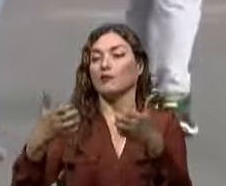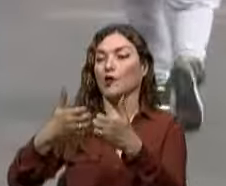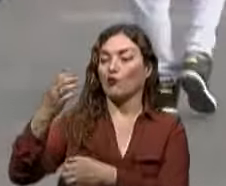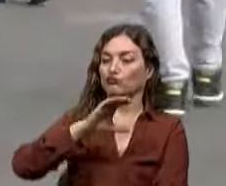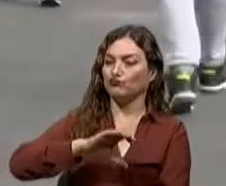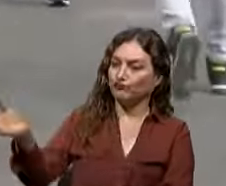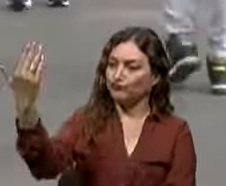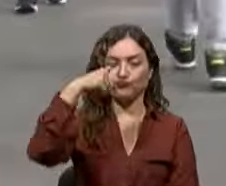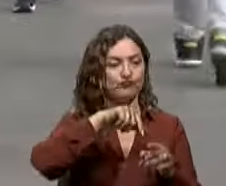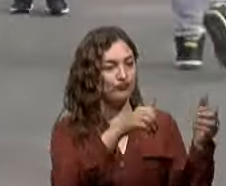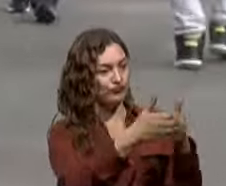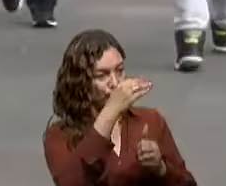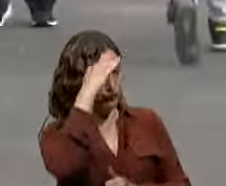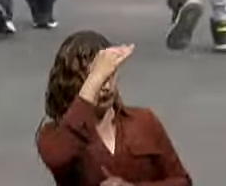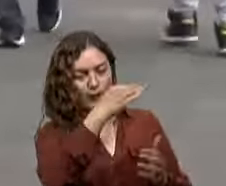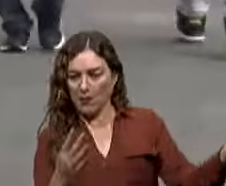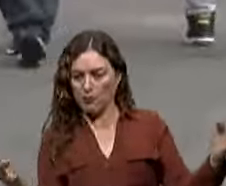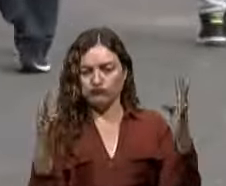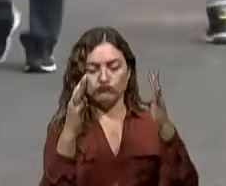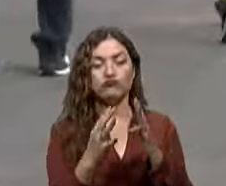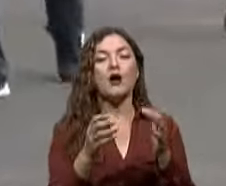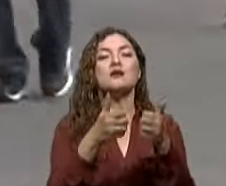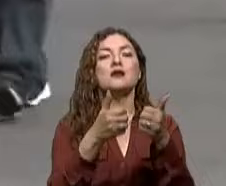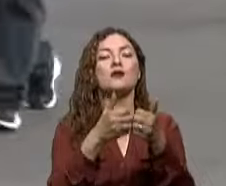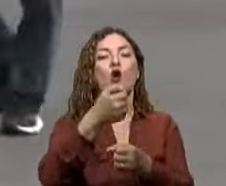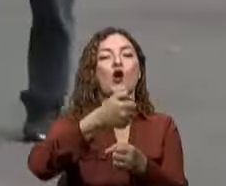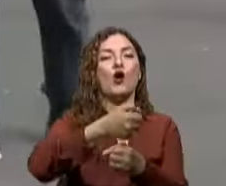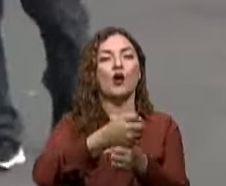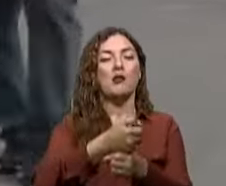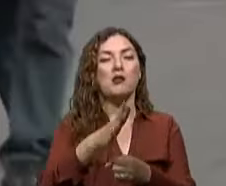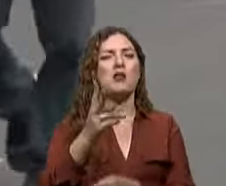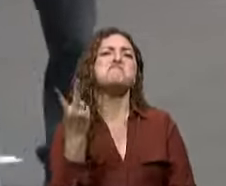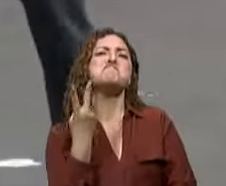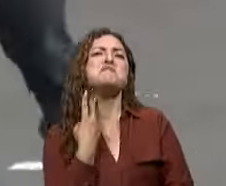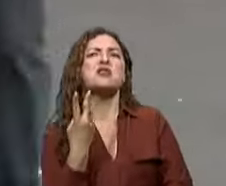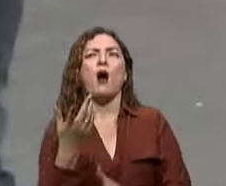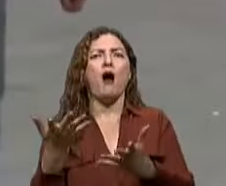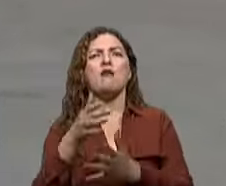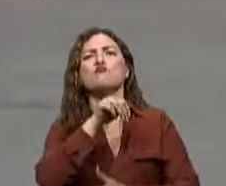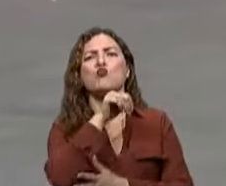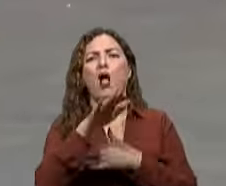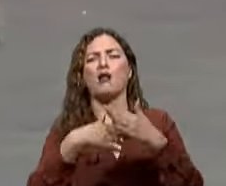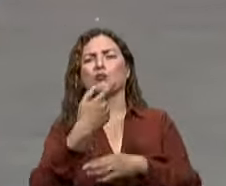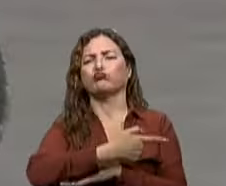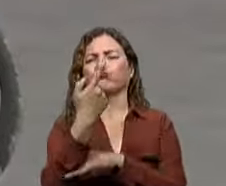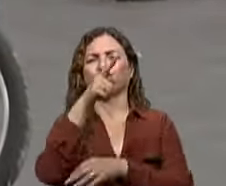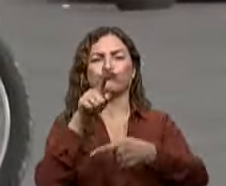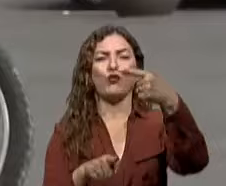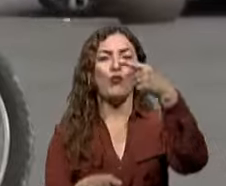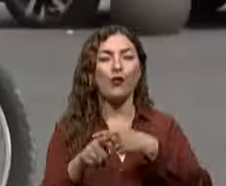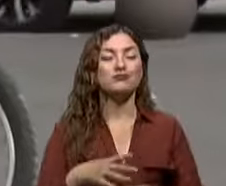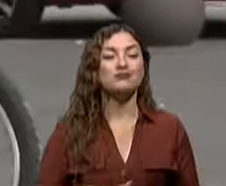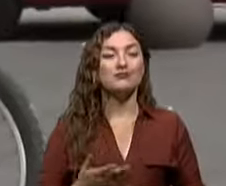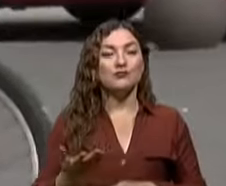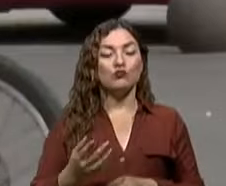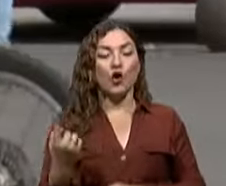salga y sobresalga, porque no podemos ser víctimas de la delincuencia cada día. Realmente estamos preocupados, pero realmente vuelvo a decirle que